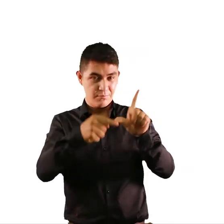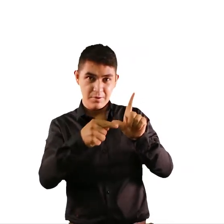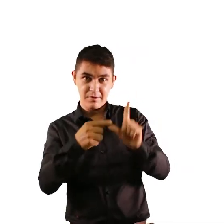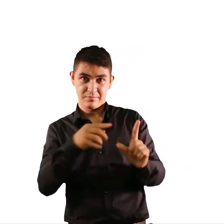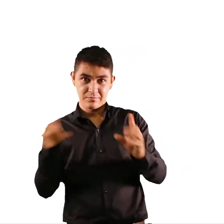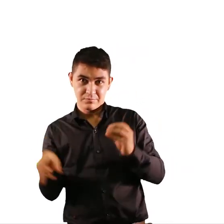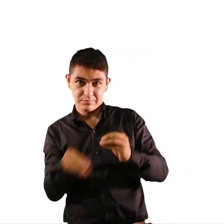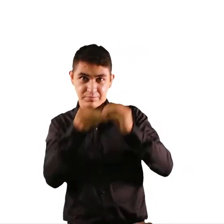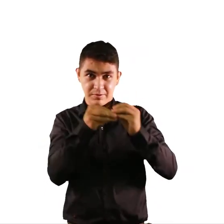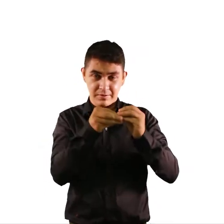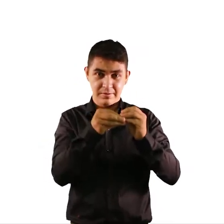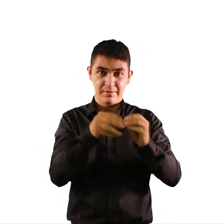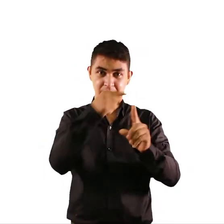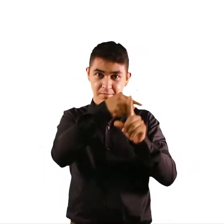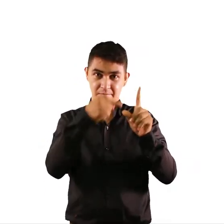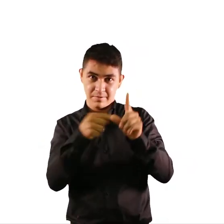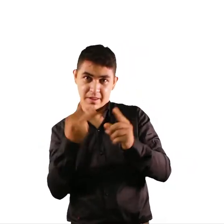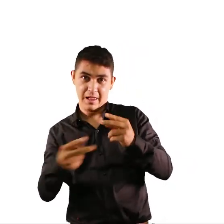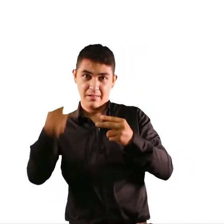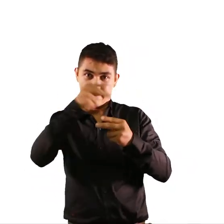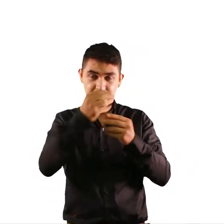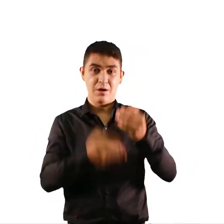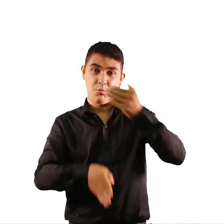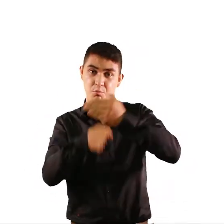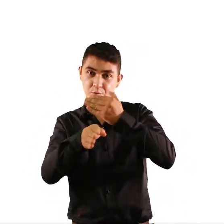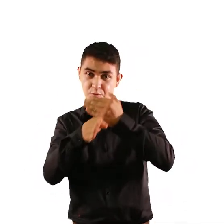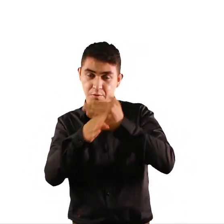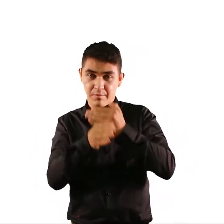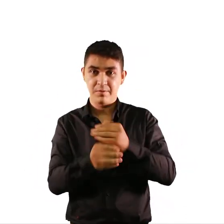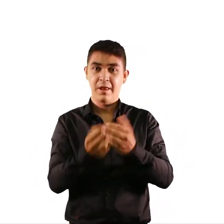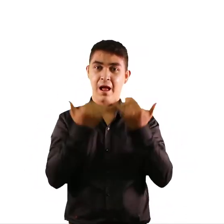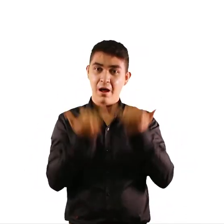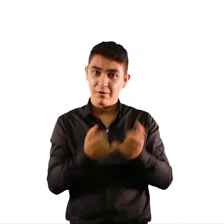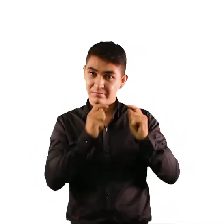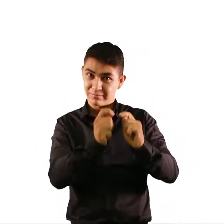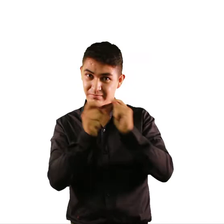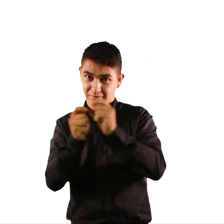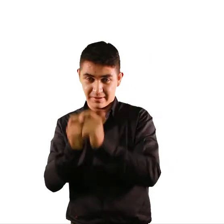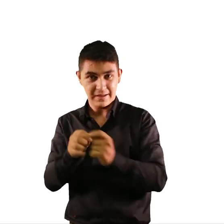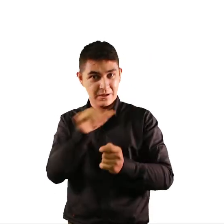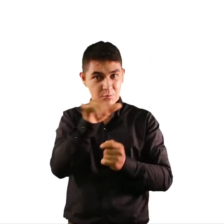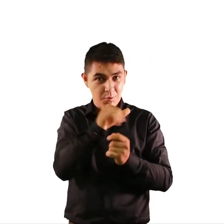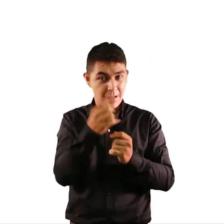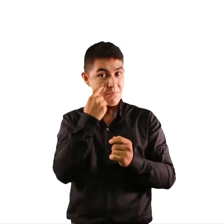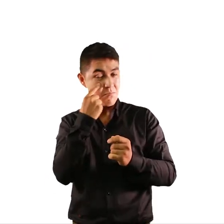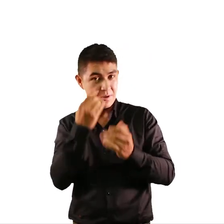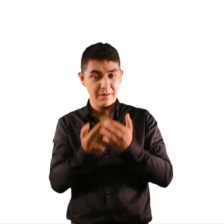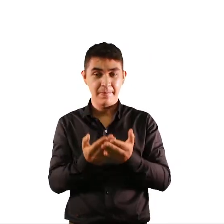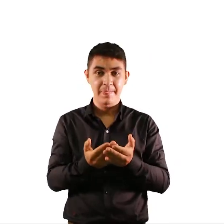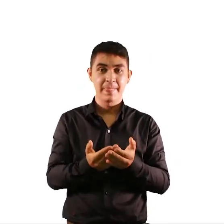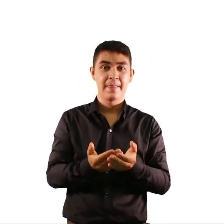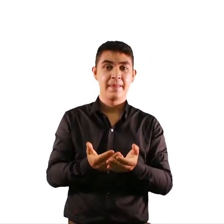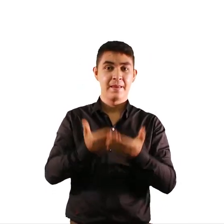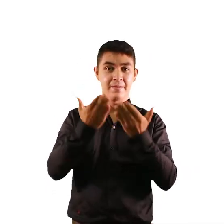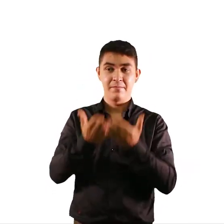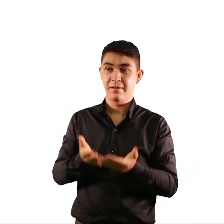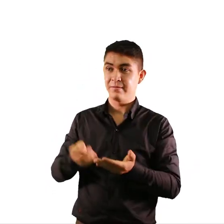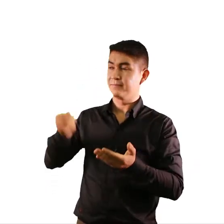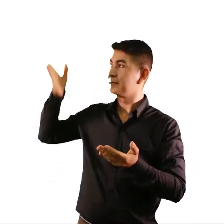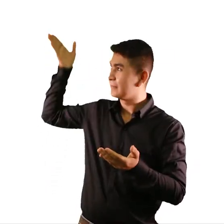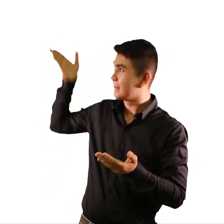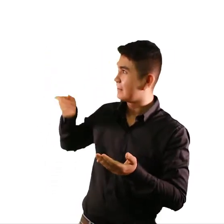Y es lo que vamos a seguir aplicando, como lo vemos en el recuadro azul.